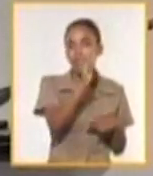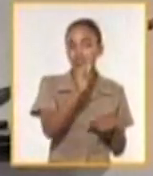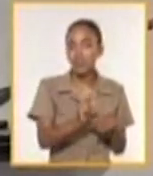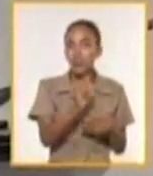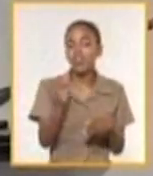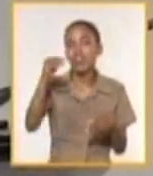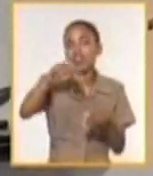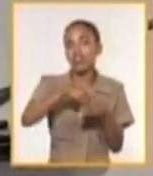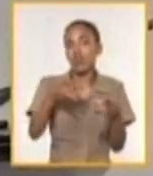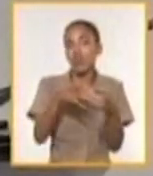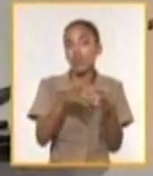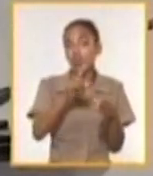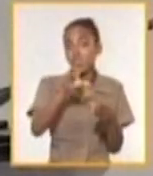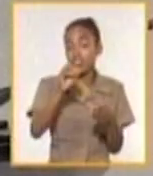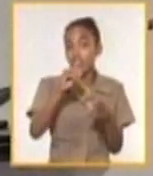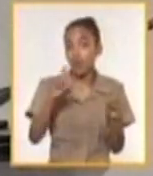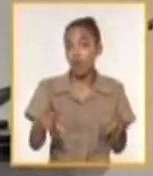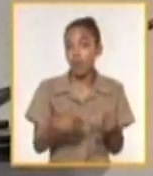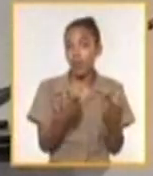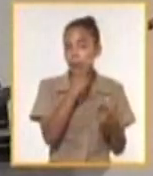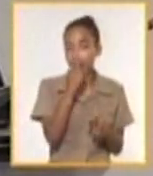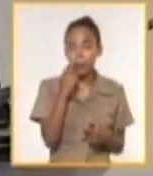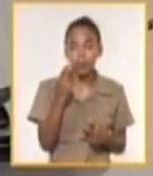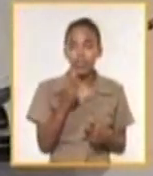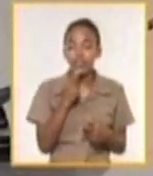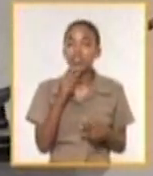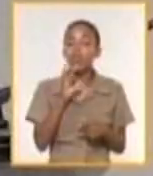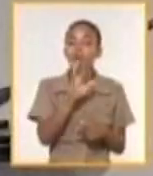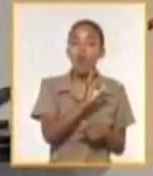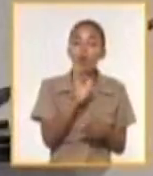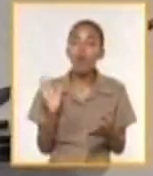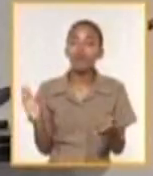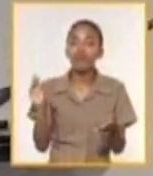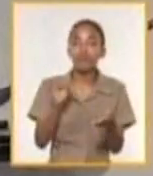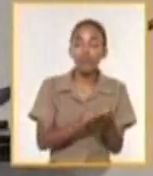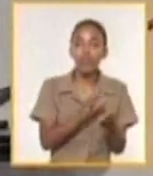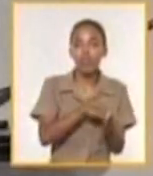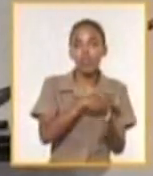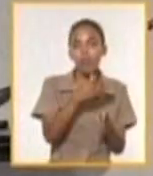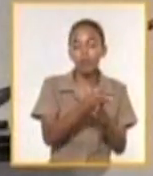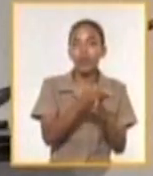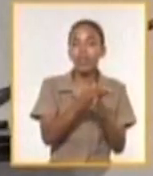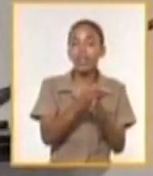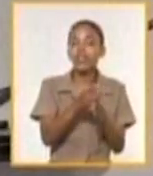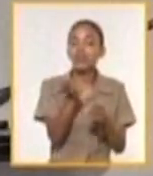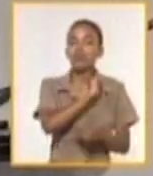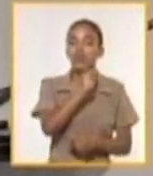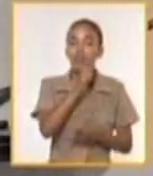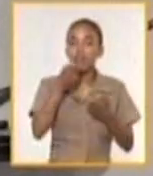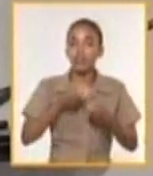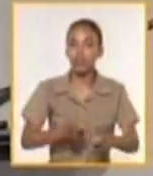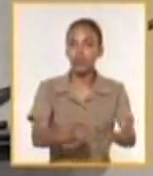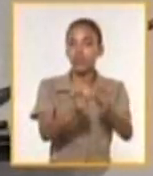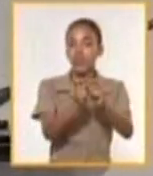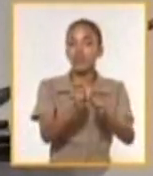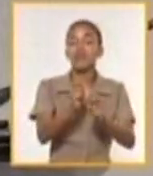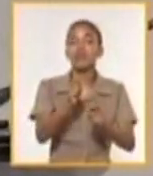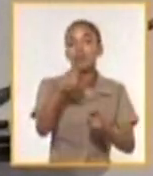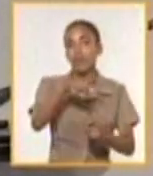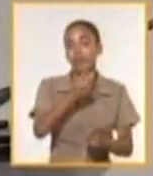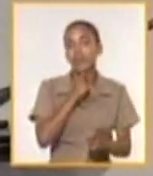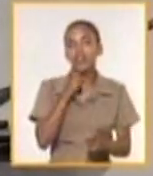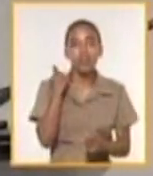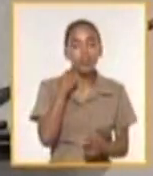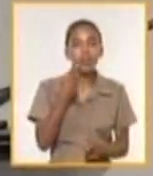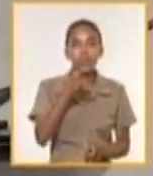generación del centenario o sumados a ella después nos trajeron hasta el triunfo de enero de 1959.